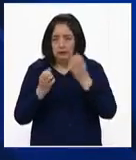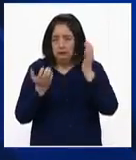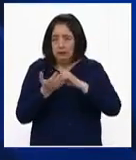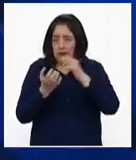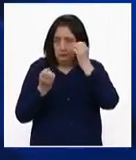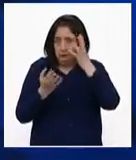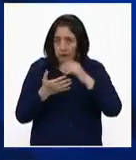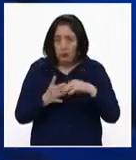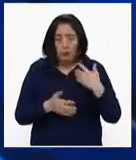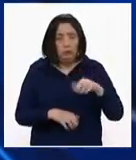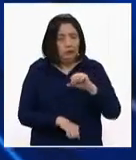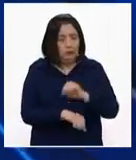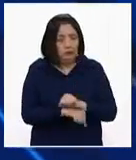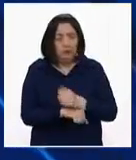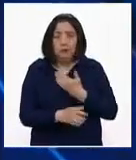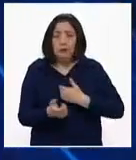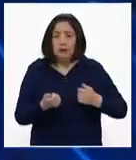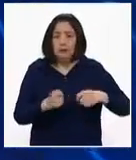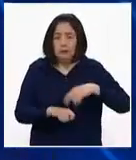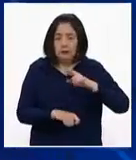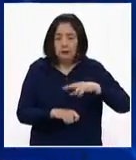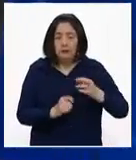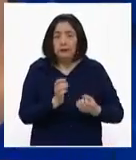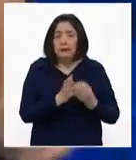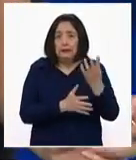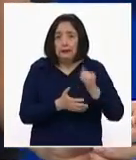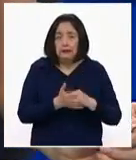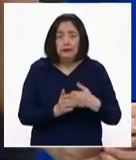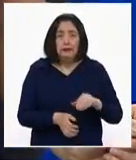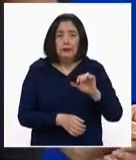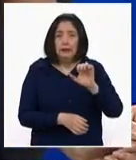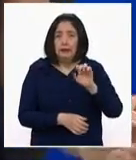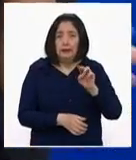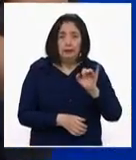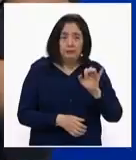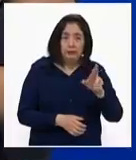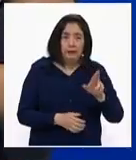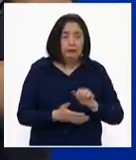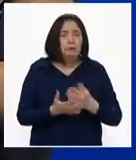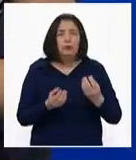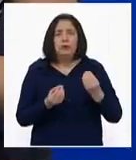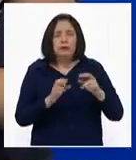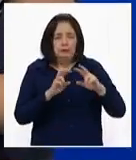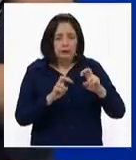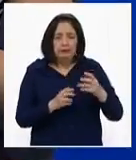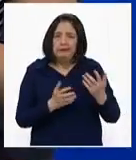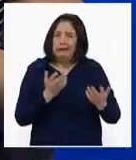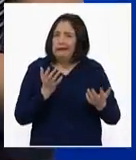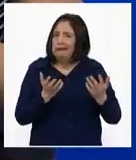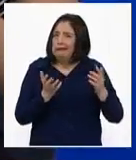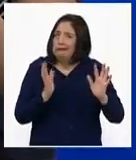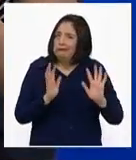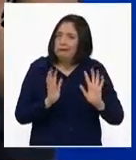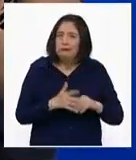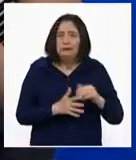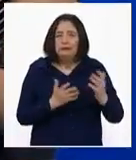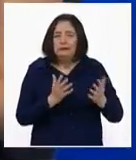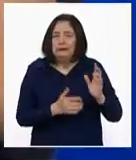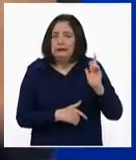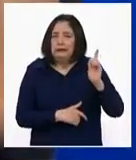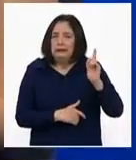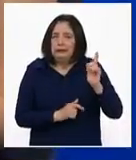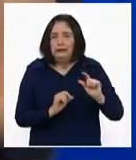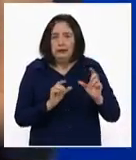información, permanece detenido el gobernador regional de Arequipa, Elmer Cáceres Yica, investigado por el presunto o por ser